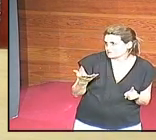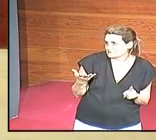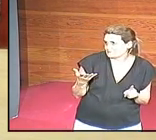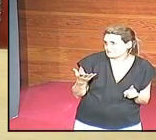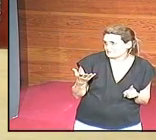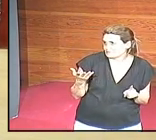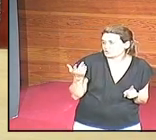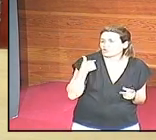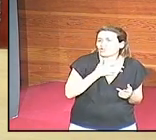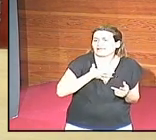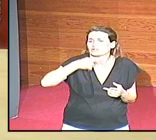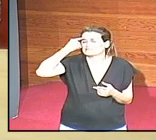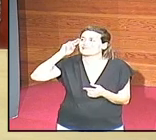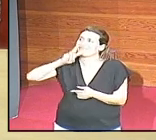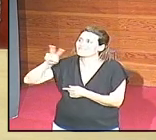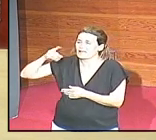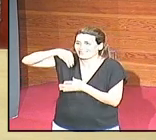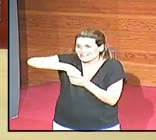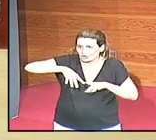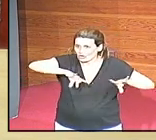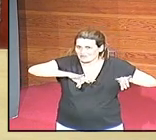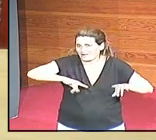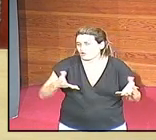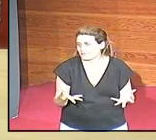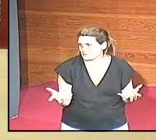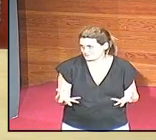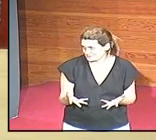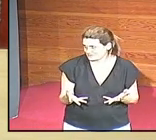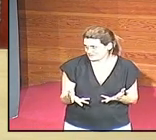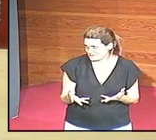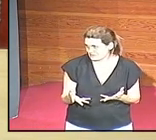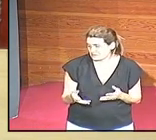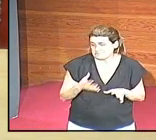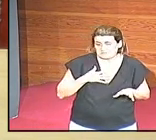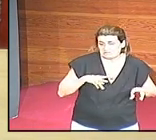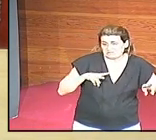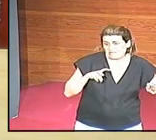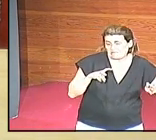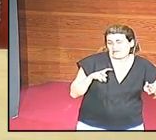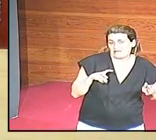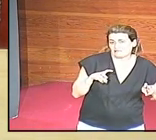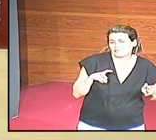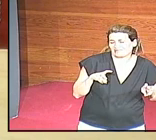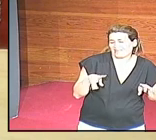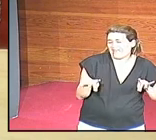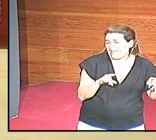está pasando en el terreno. Y cuando he dicho antes, o sea, a mí la geopolítica me queda un poco grande. Entonces, no te puedo